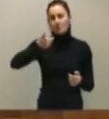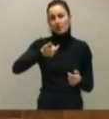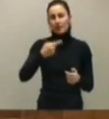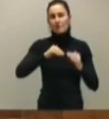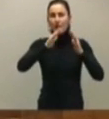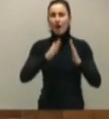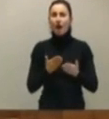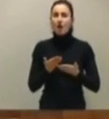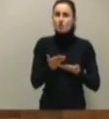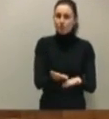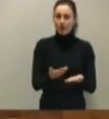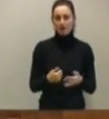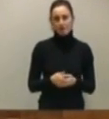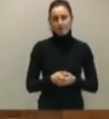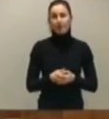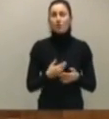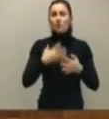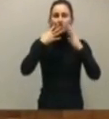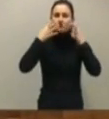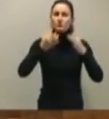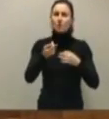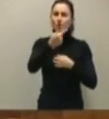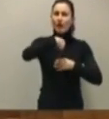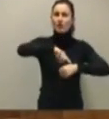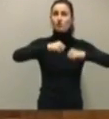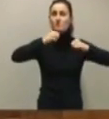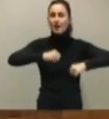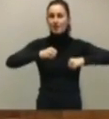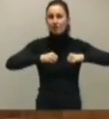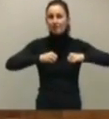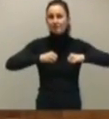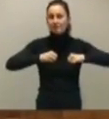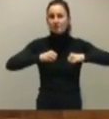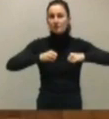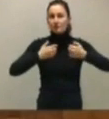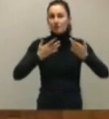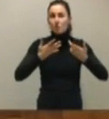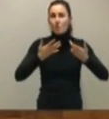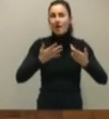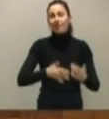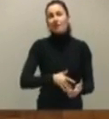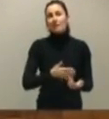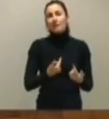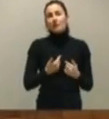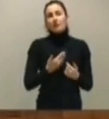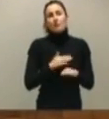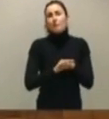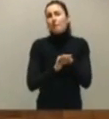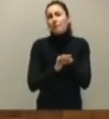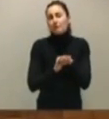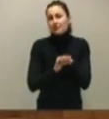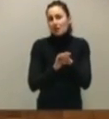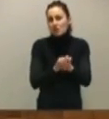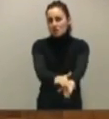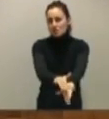la ayuda a domicilio. Estoy seguro que ellos no nos hubiesen perdonado